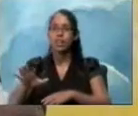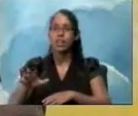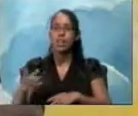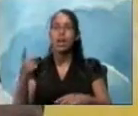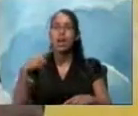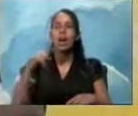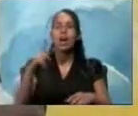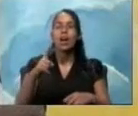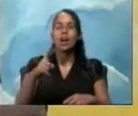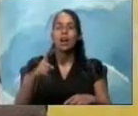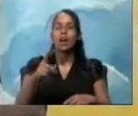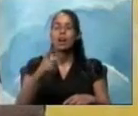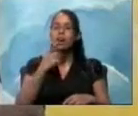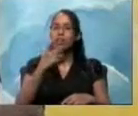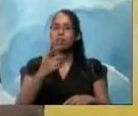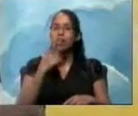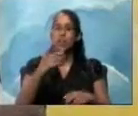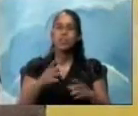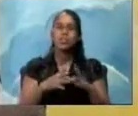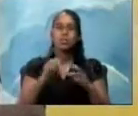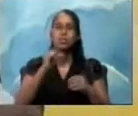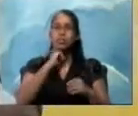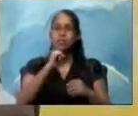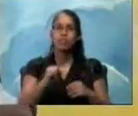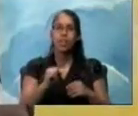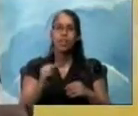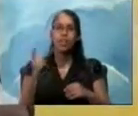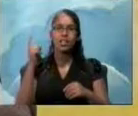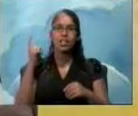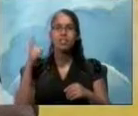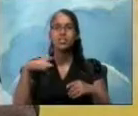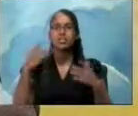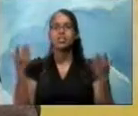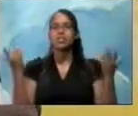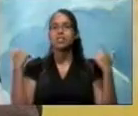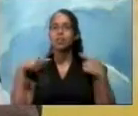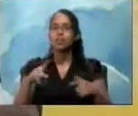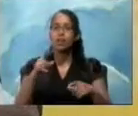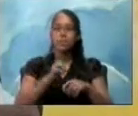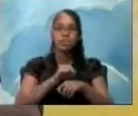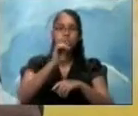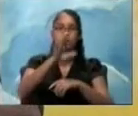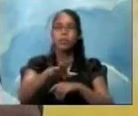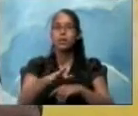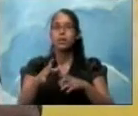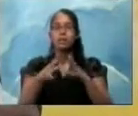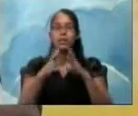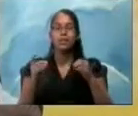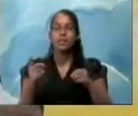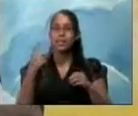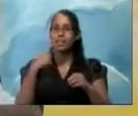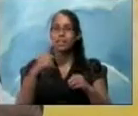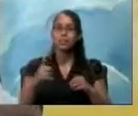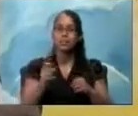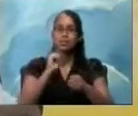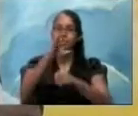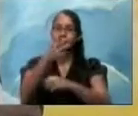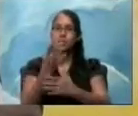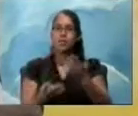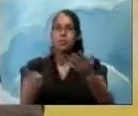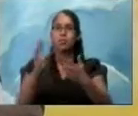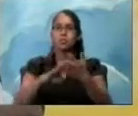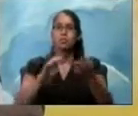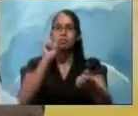una idiosincrasia, primero, en ese entonces que había que soltar un preso, era una costumbre soltar un preso en la